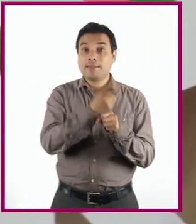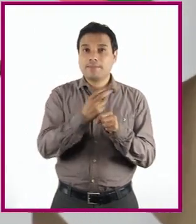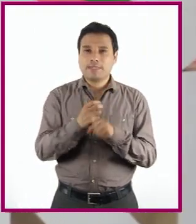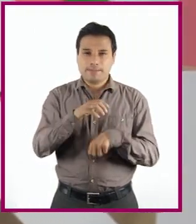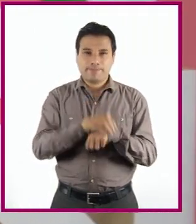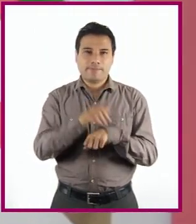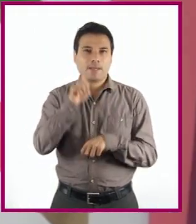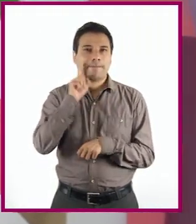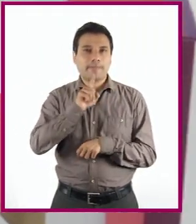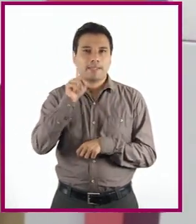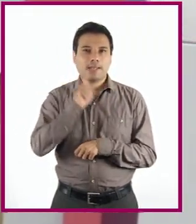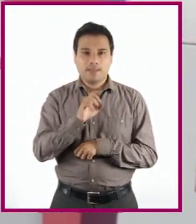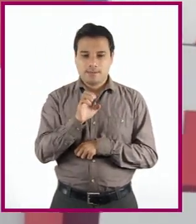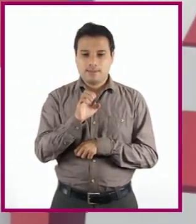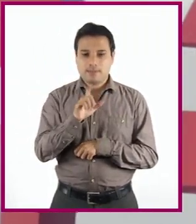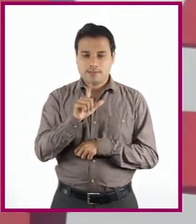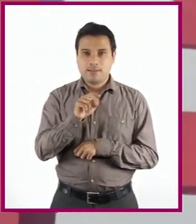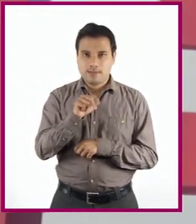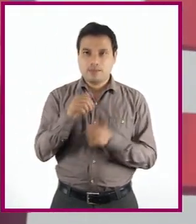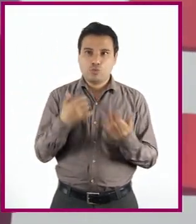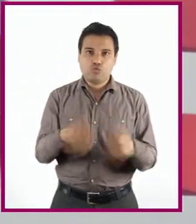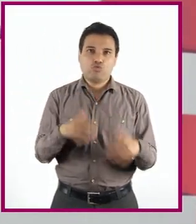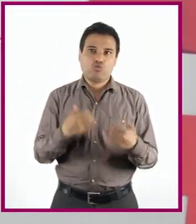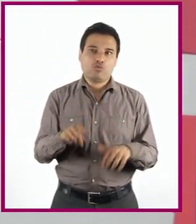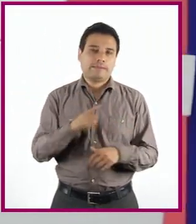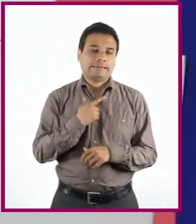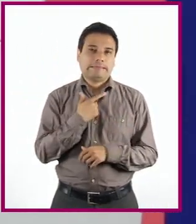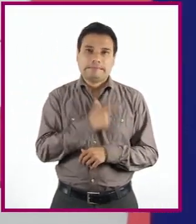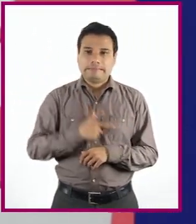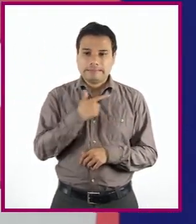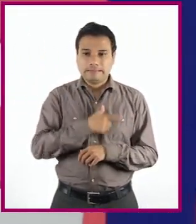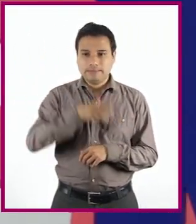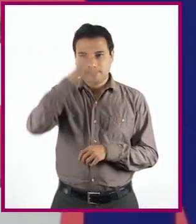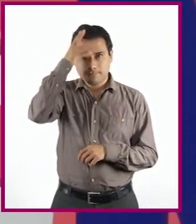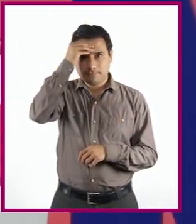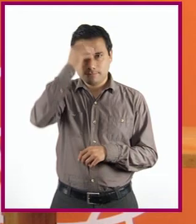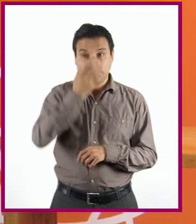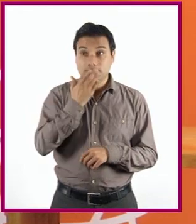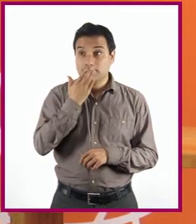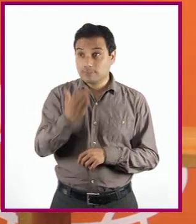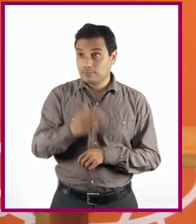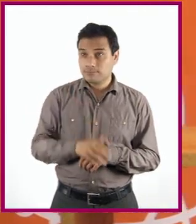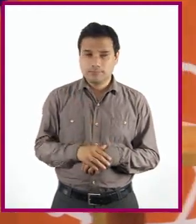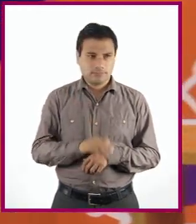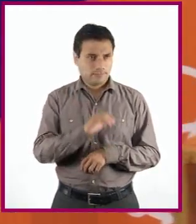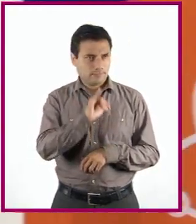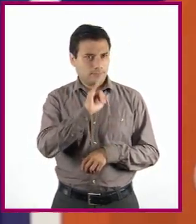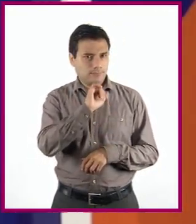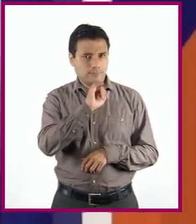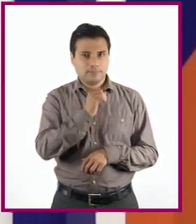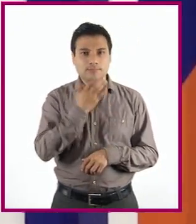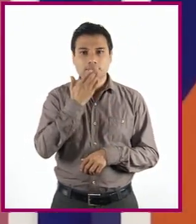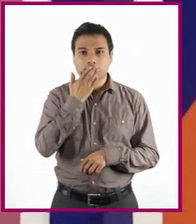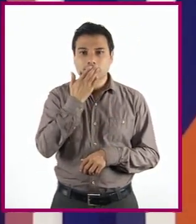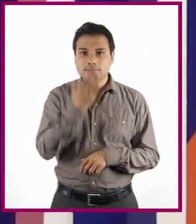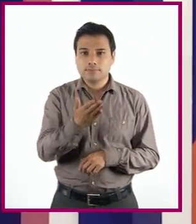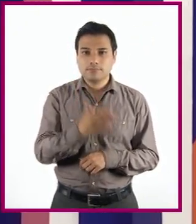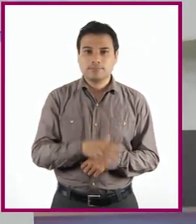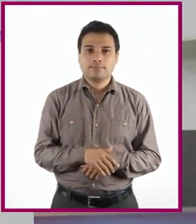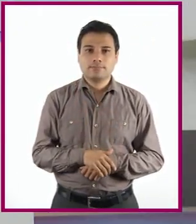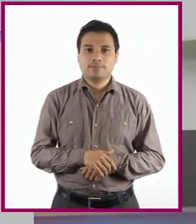es una gran entusiasta en esto del conocimiento. ¿Te parece bien? Me parece muy